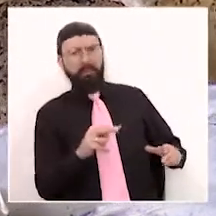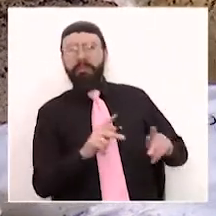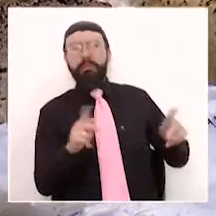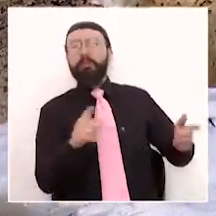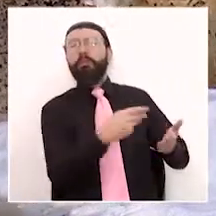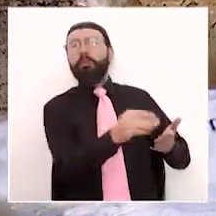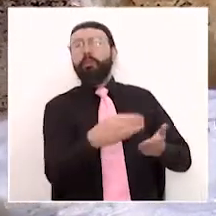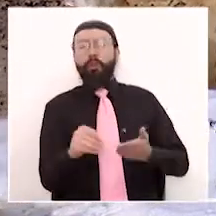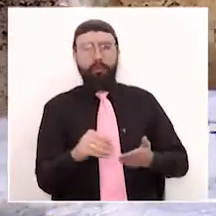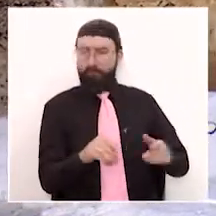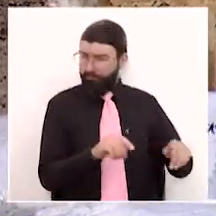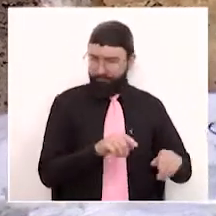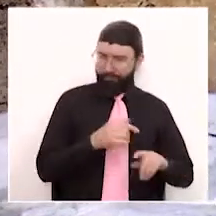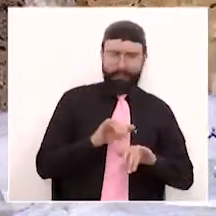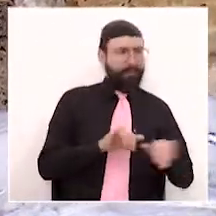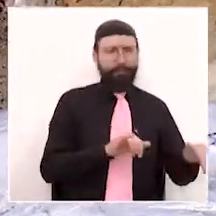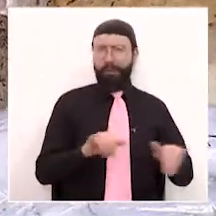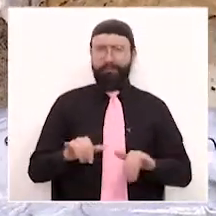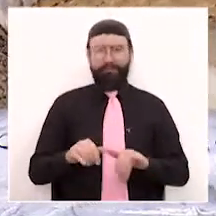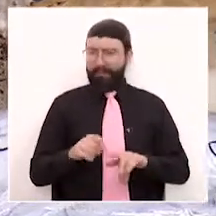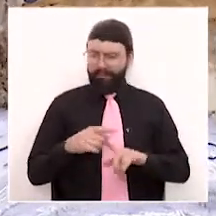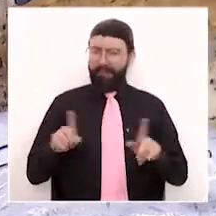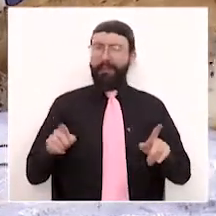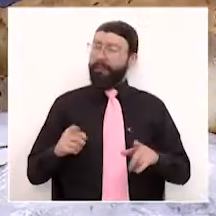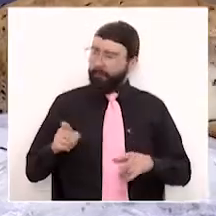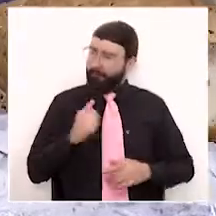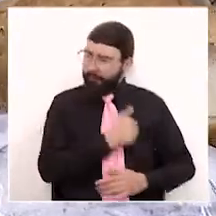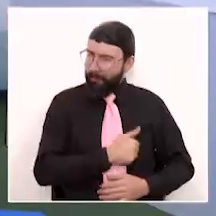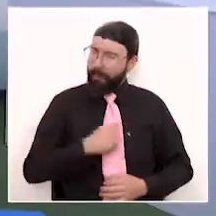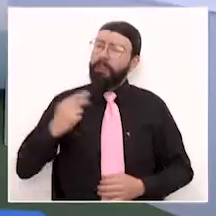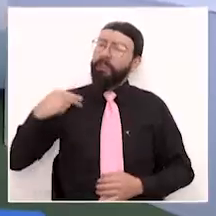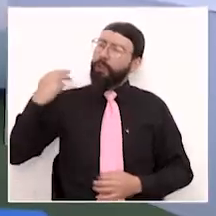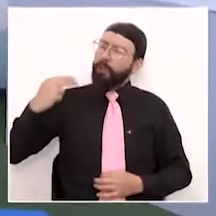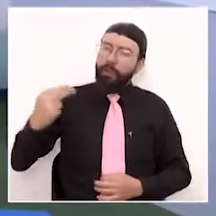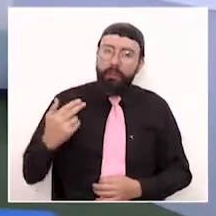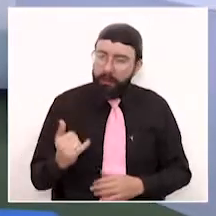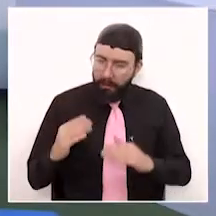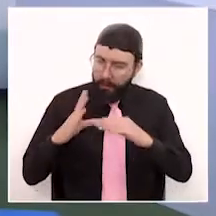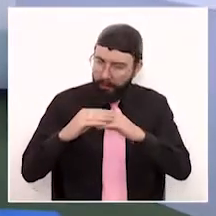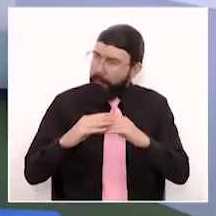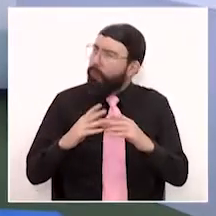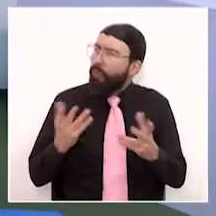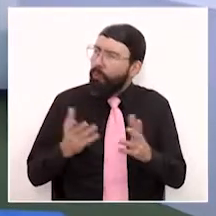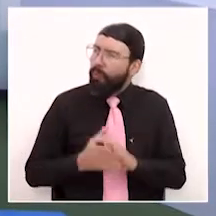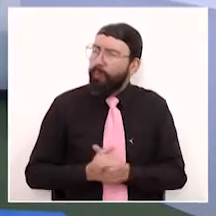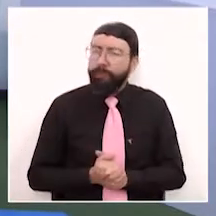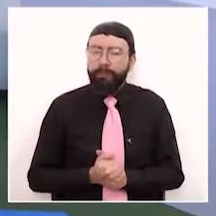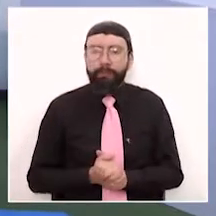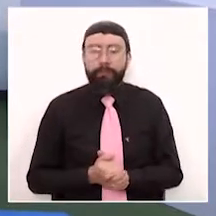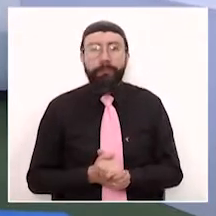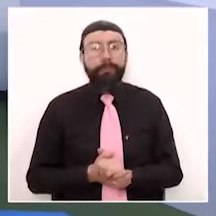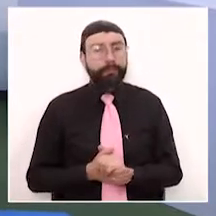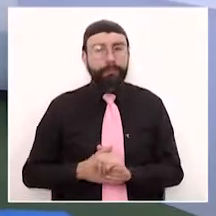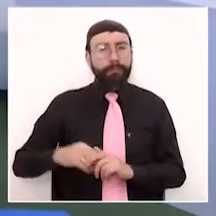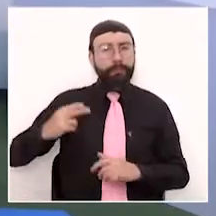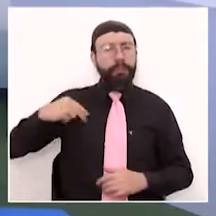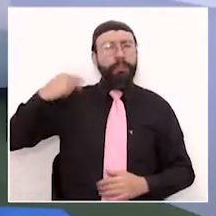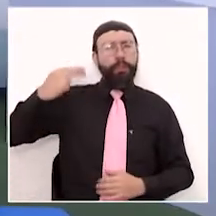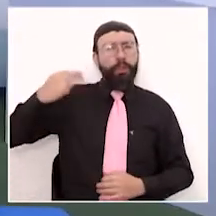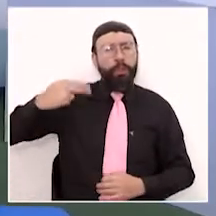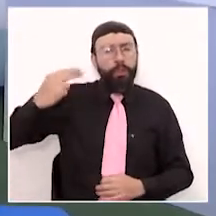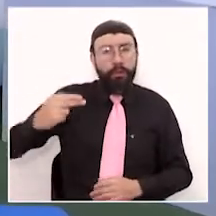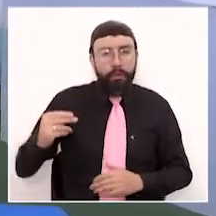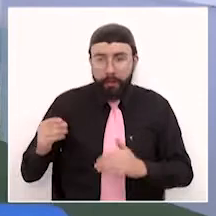comprando. Entonces cuéntanos un poco acerca de esa historia del pan en la vida del ser humano. Bueno, la historia del pan realmente pues es